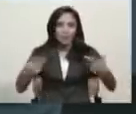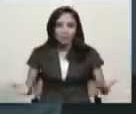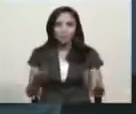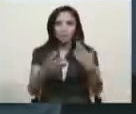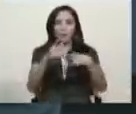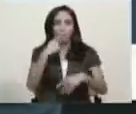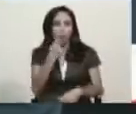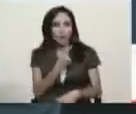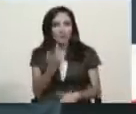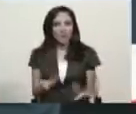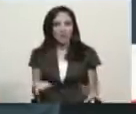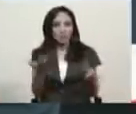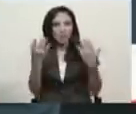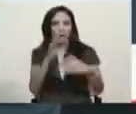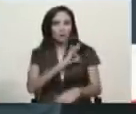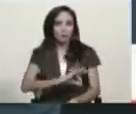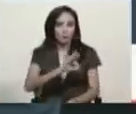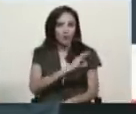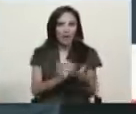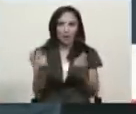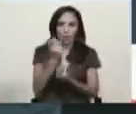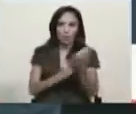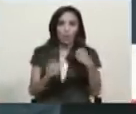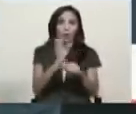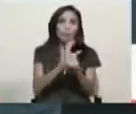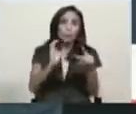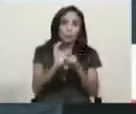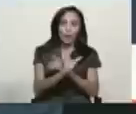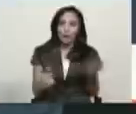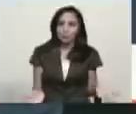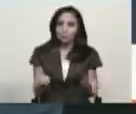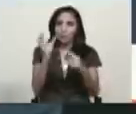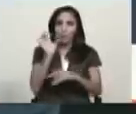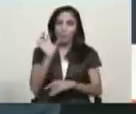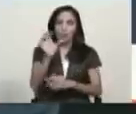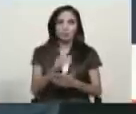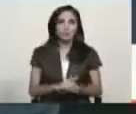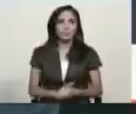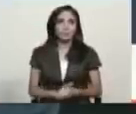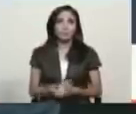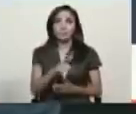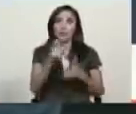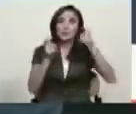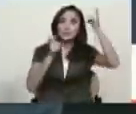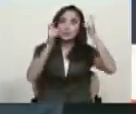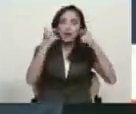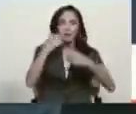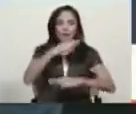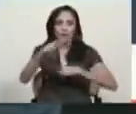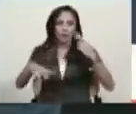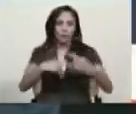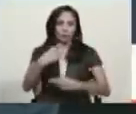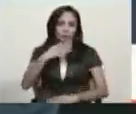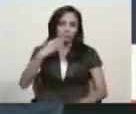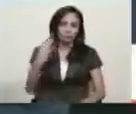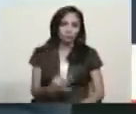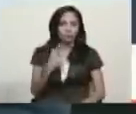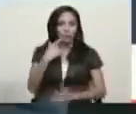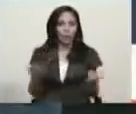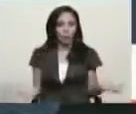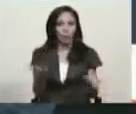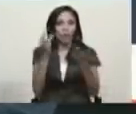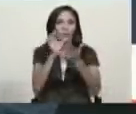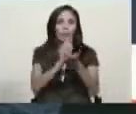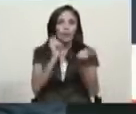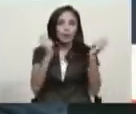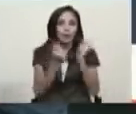social, económica, cultural de nuestro país. Chávez fue el gran revolucionario que democratizó la vida de este país.